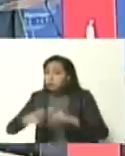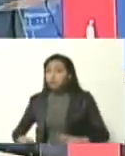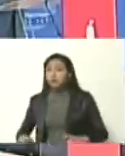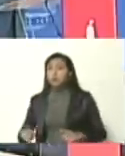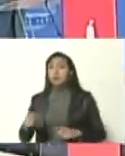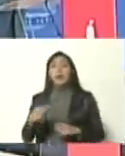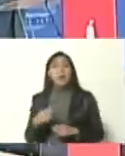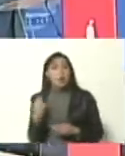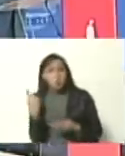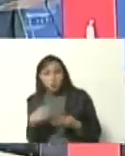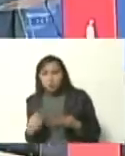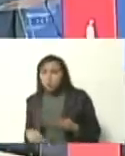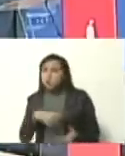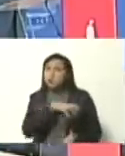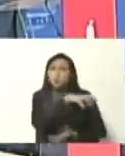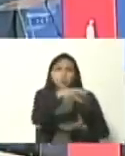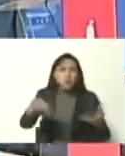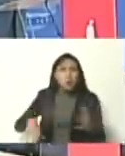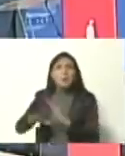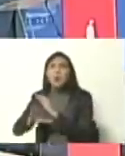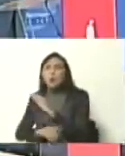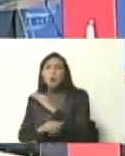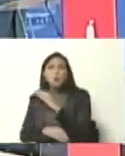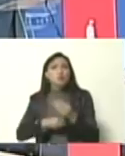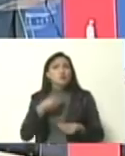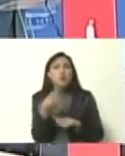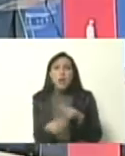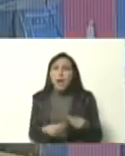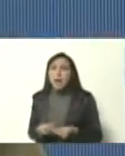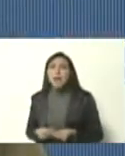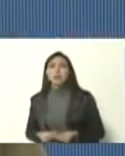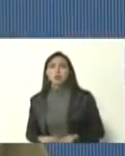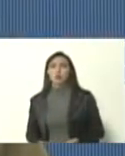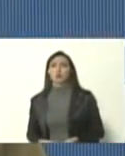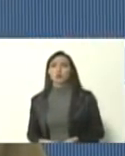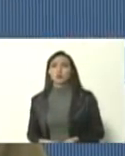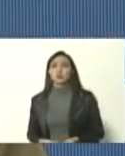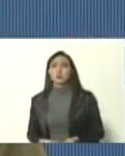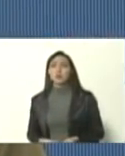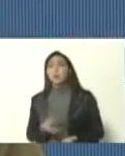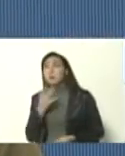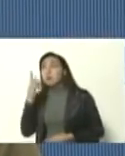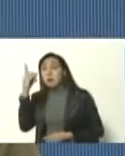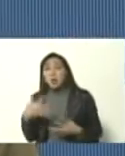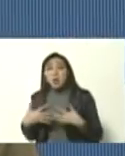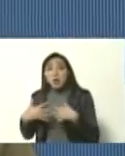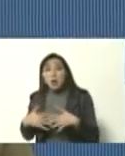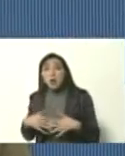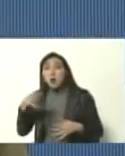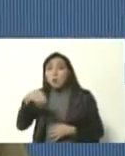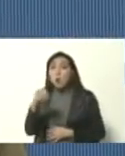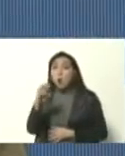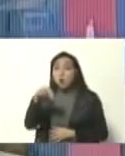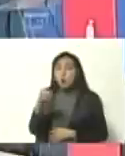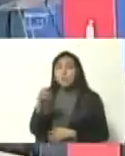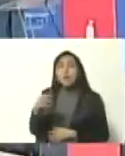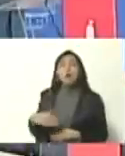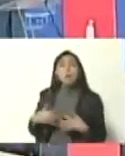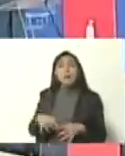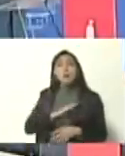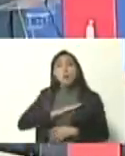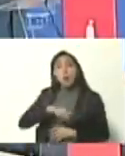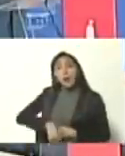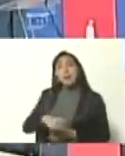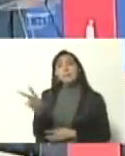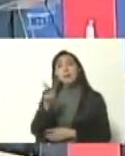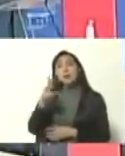hechos, sino los graves hechos de corrupción, donde suena durísimo Monómeros, donde suenan durísimo algunos de los